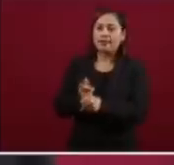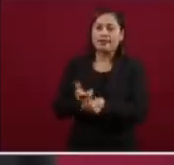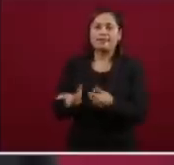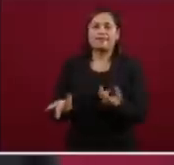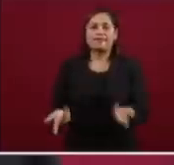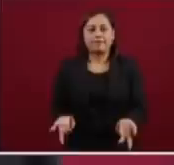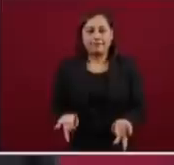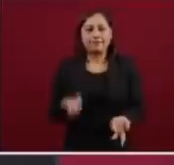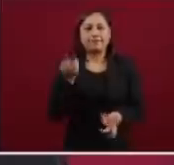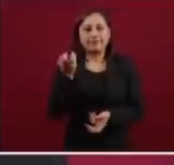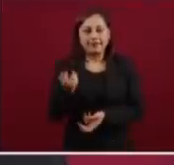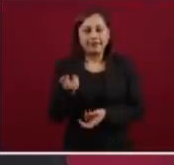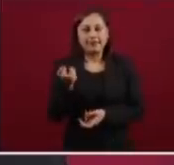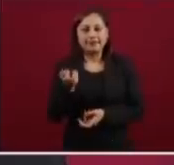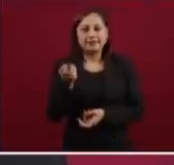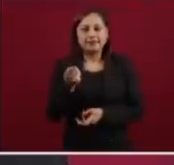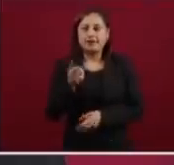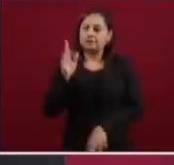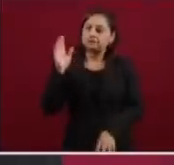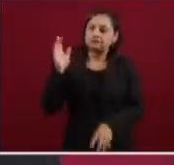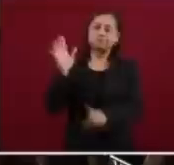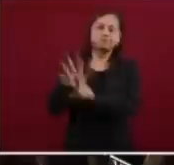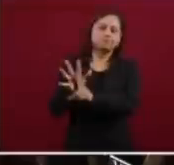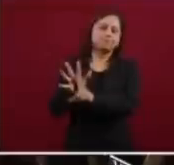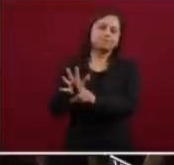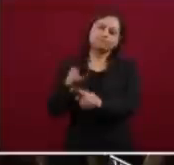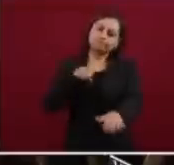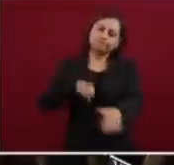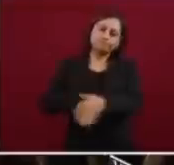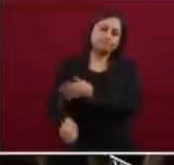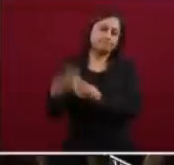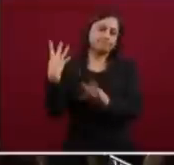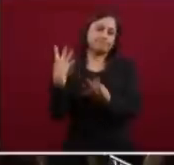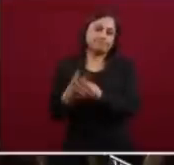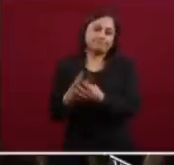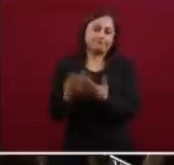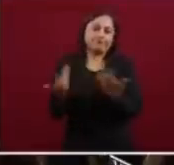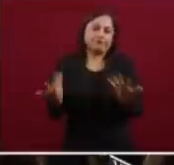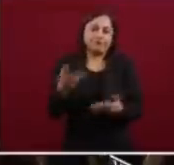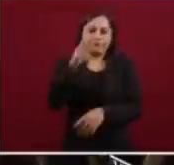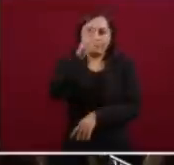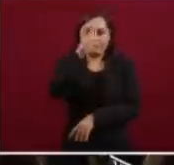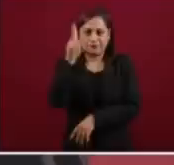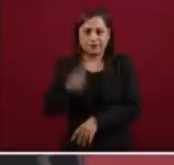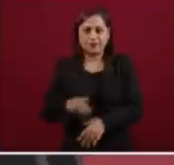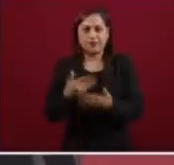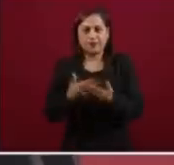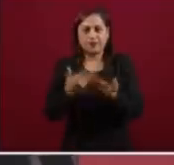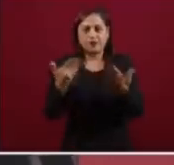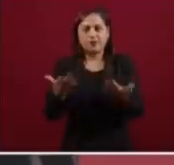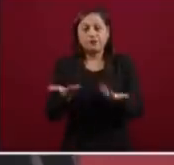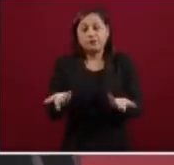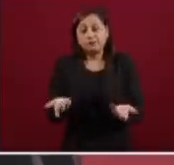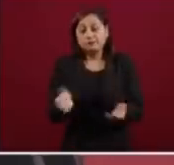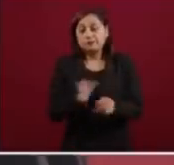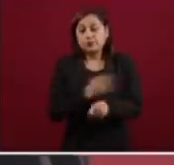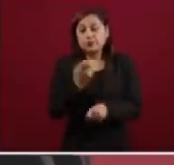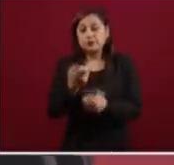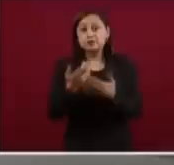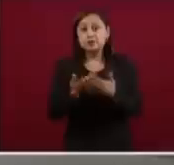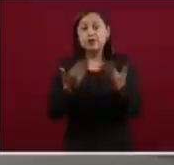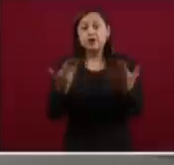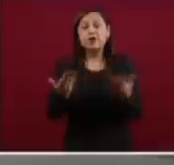y al tambo entonces este hay que buscar eso